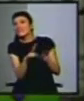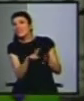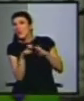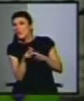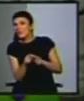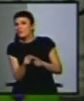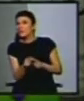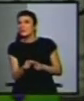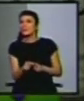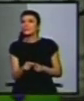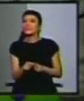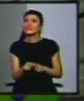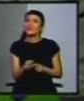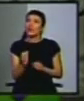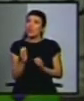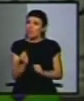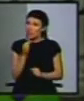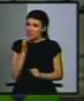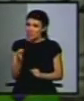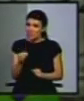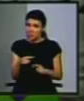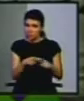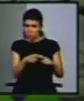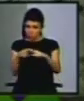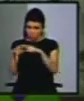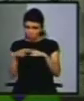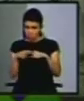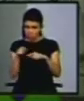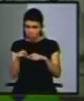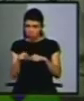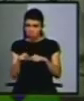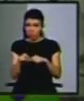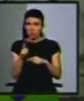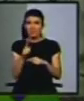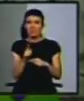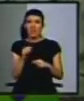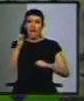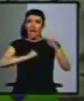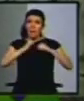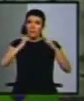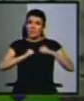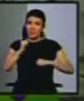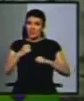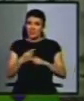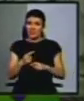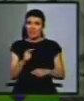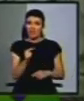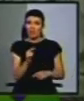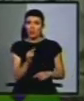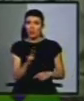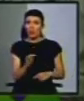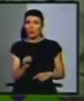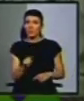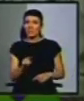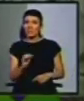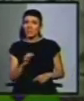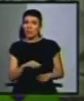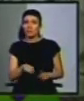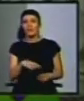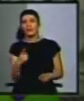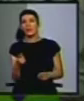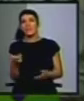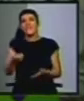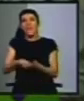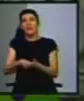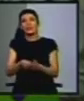decir que su socio en estos, en la empresa Turiscam y en Inversiones Futuros dice es inviable que